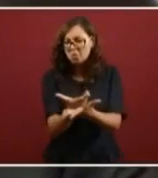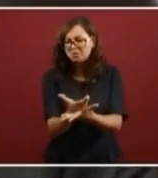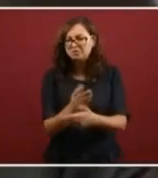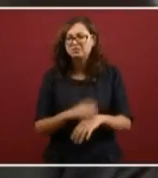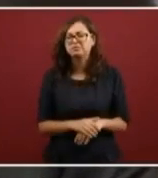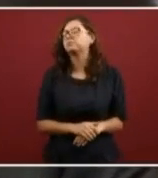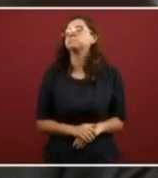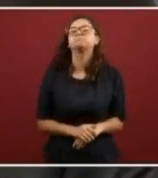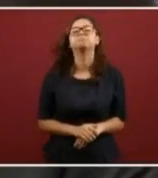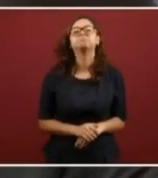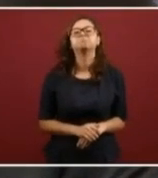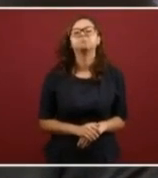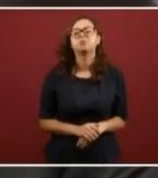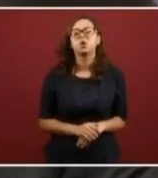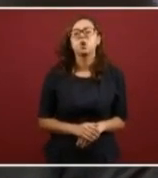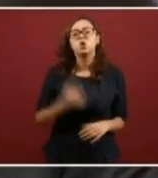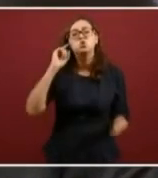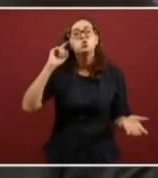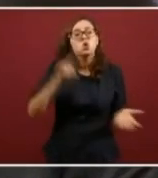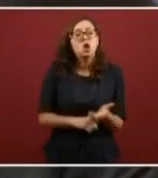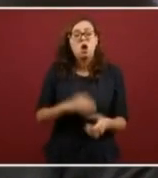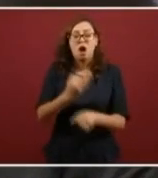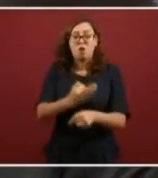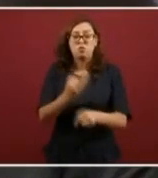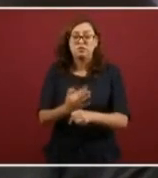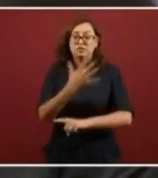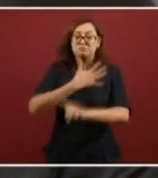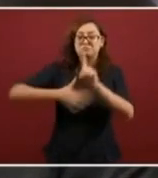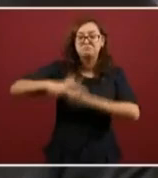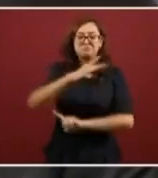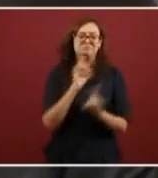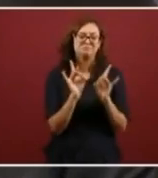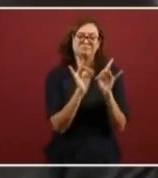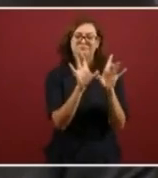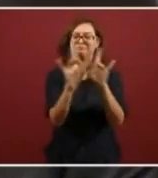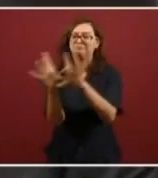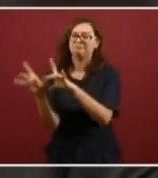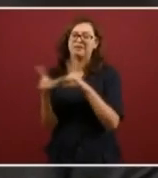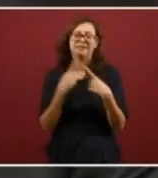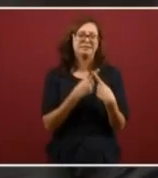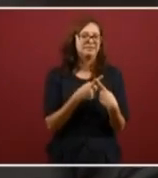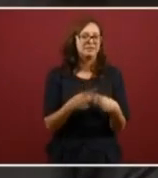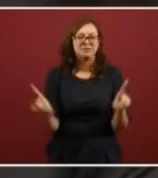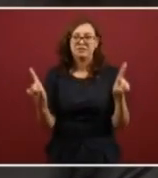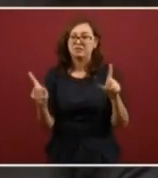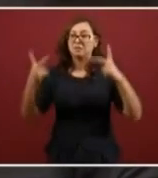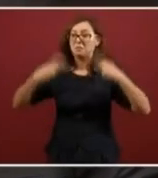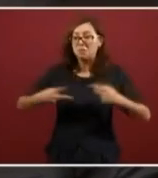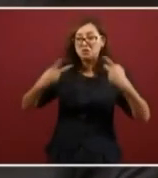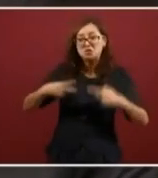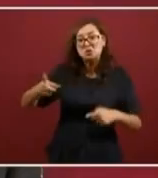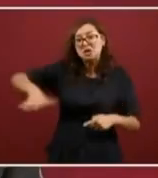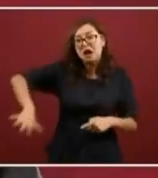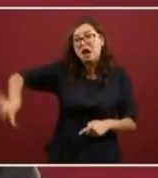que son otras circunstancias. La gente no se deja,